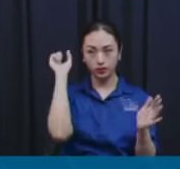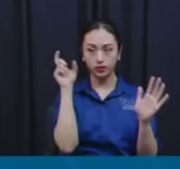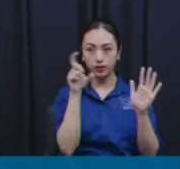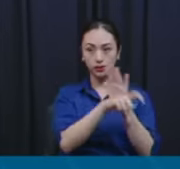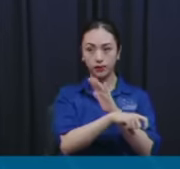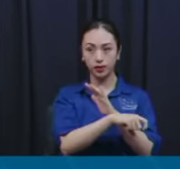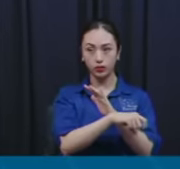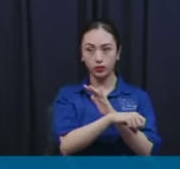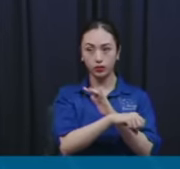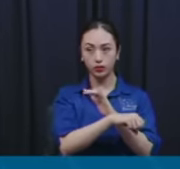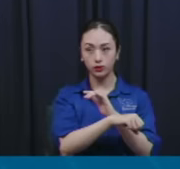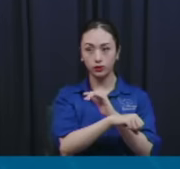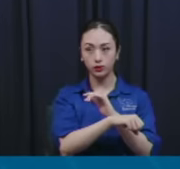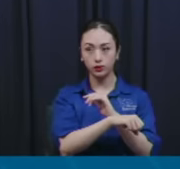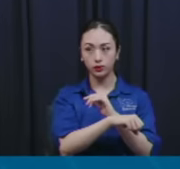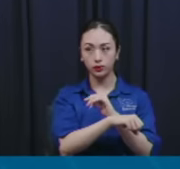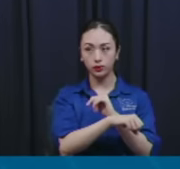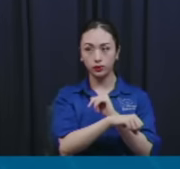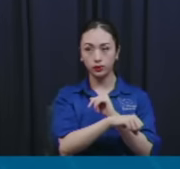21